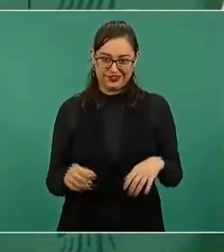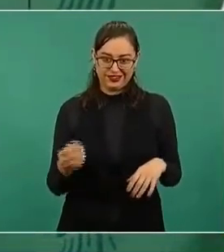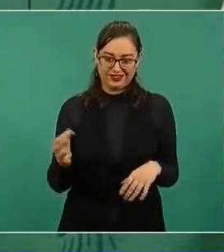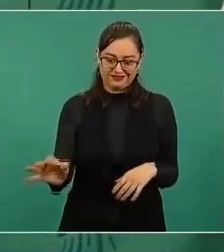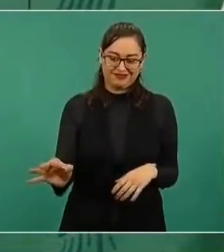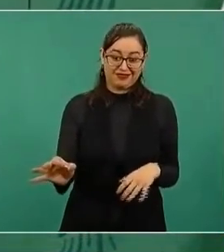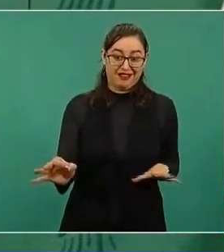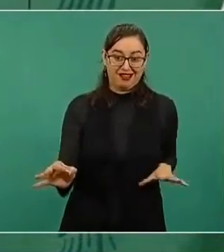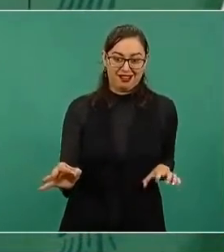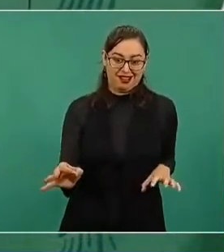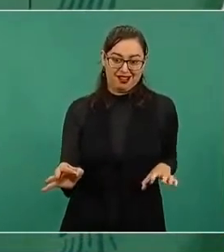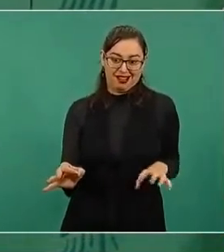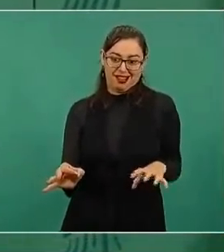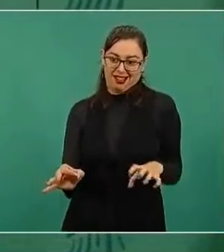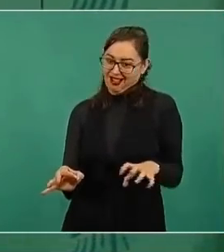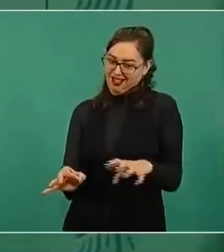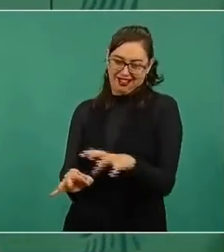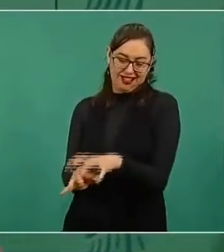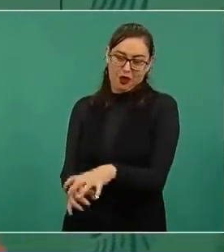vino